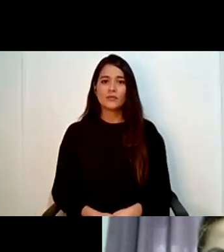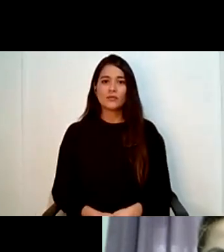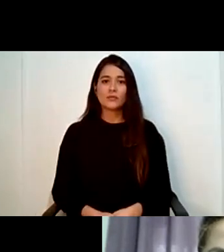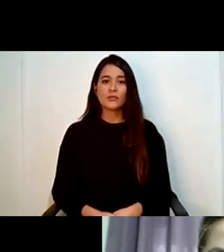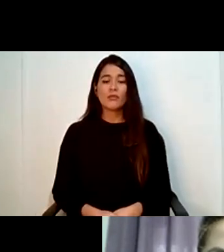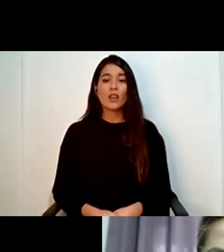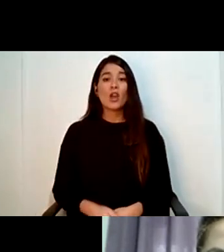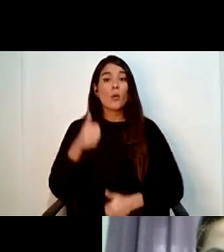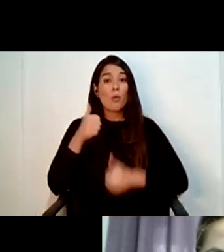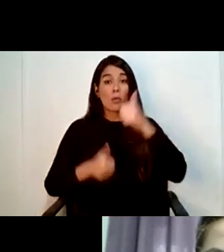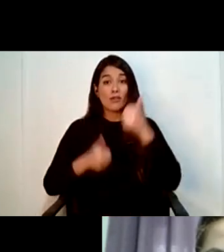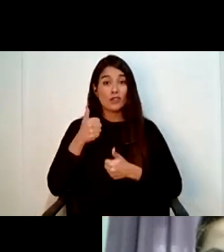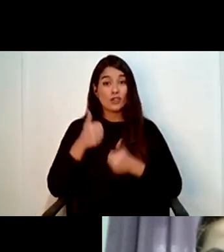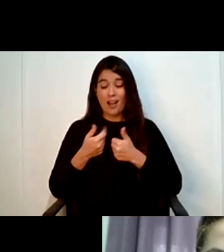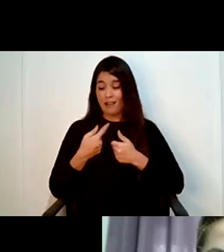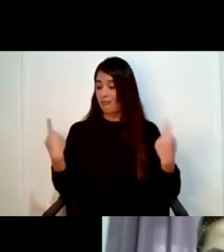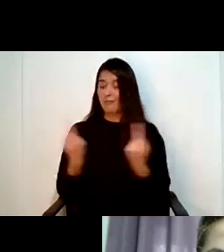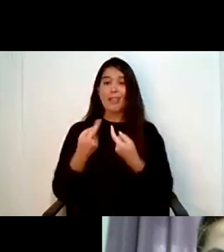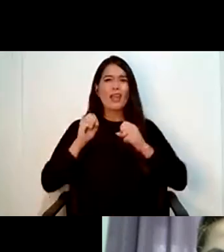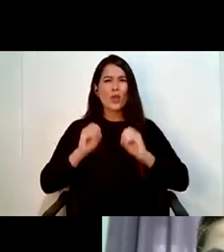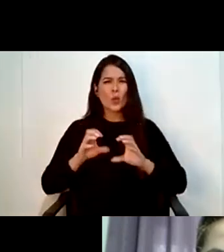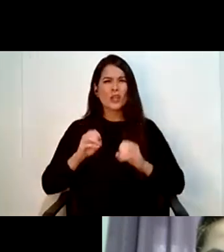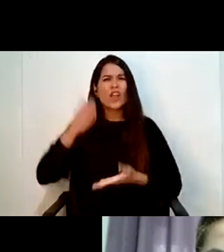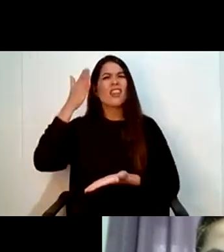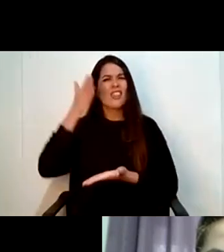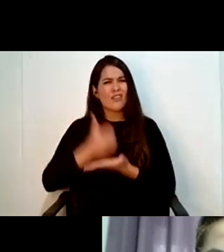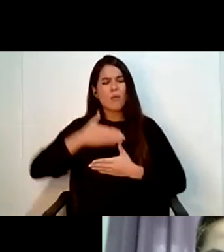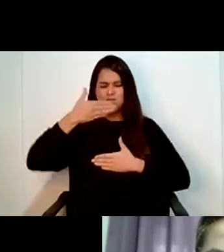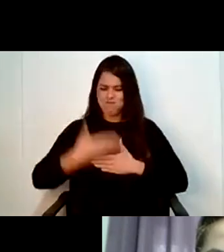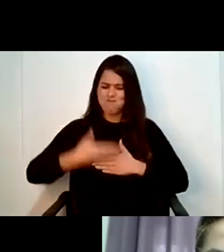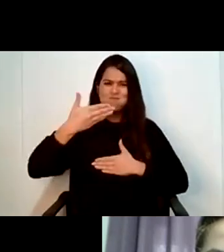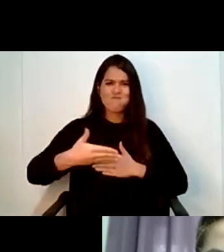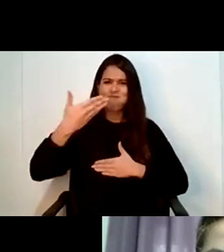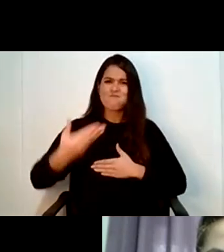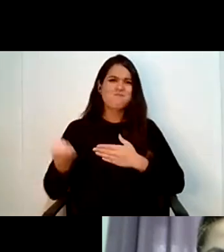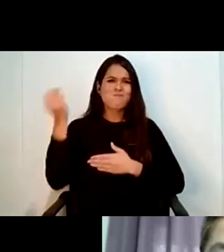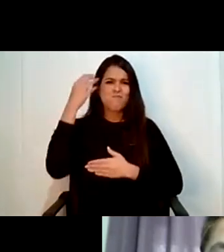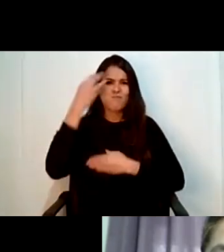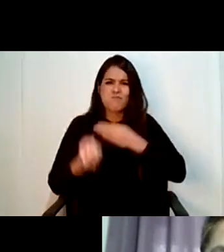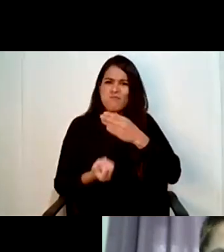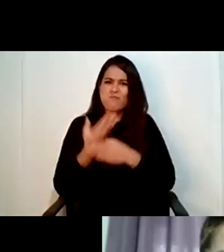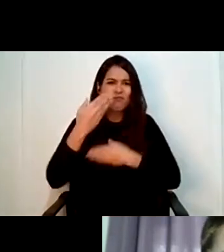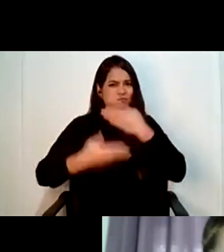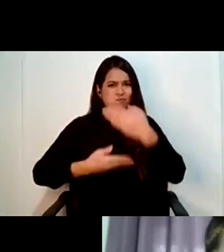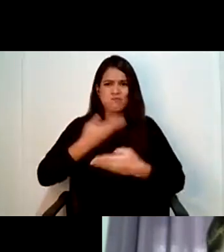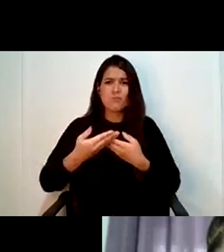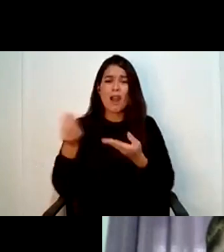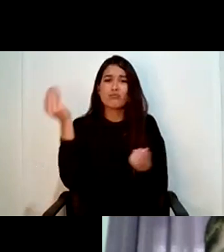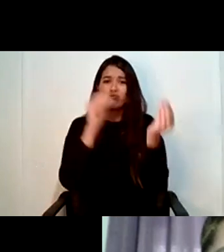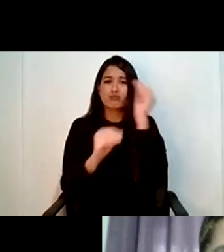Como profesionales de la educación, debemos estar constantemente actualizados para formular